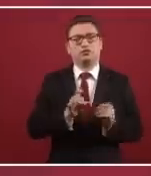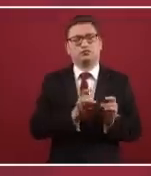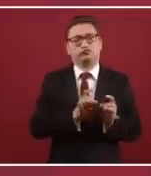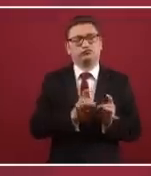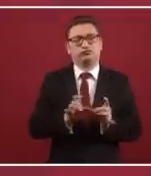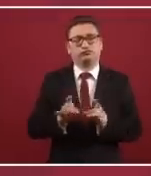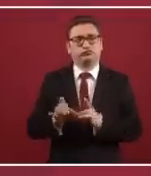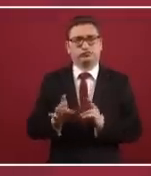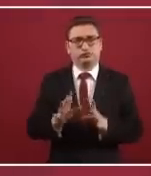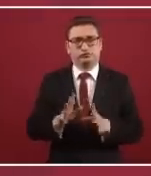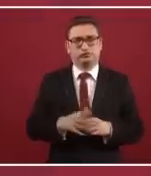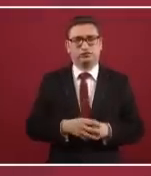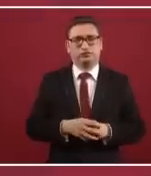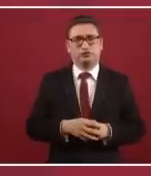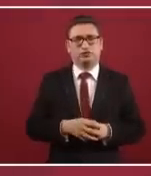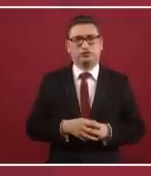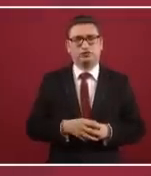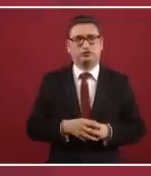acontecimiento